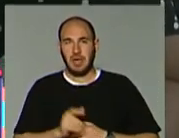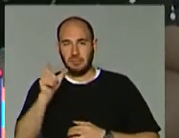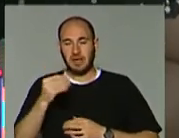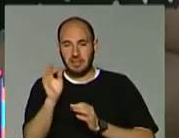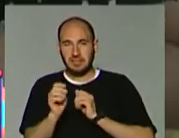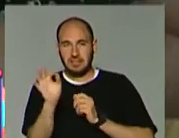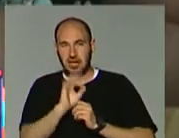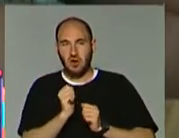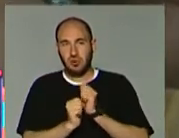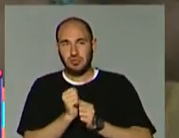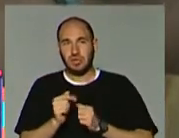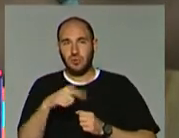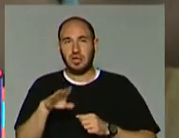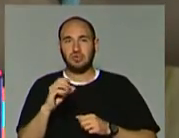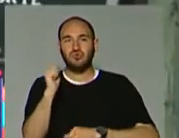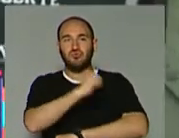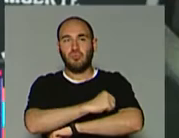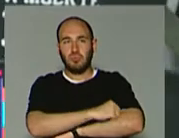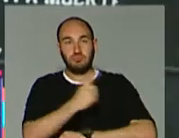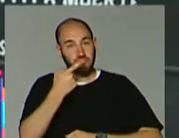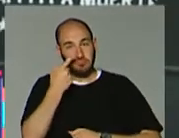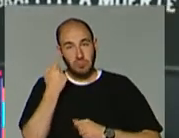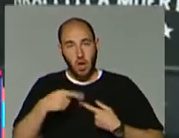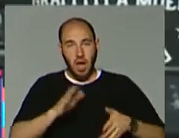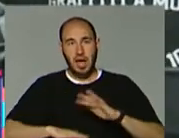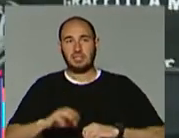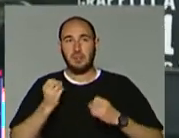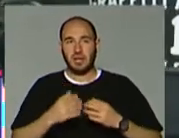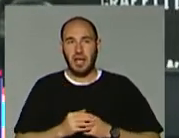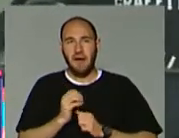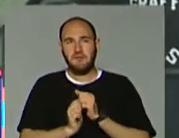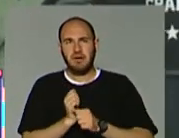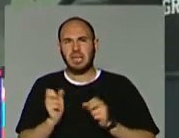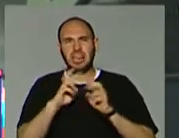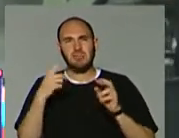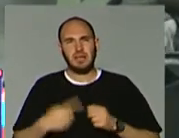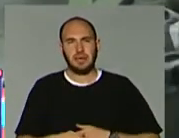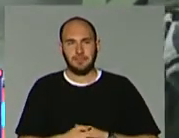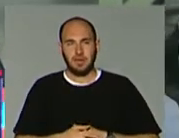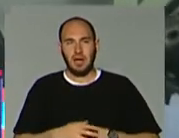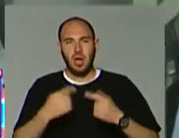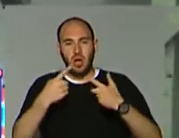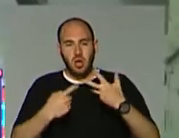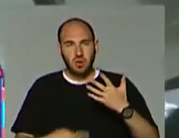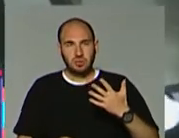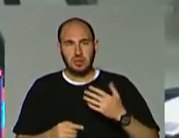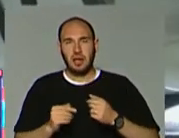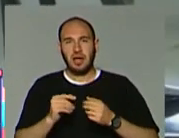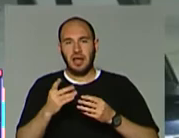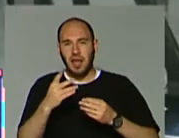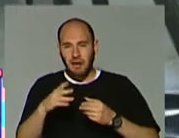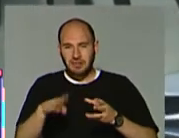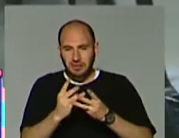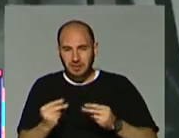diseñador industrial de Trelew, Chubut. Es muy interesante lo que hace porque la biofabricación tiene que ver con todos elementos